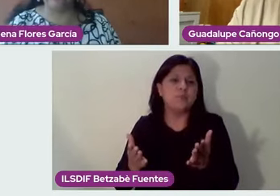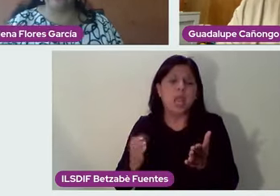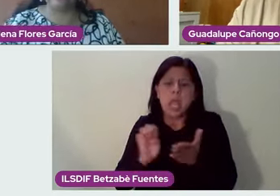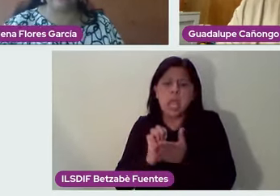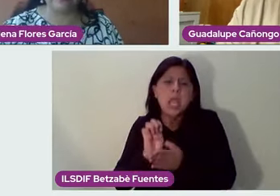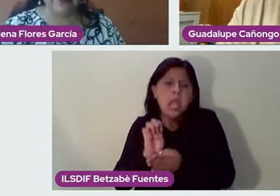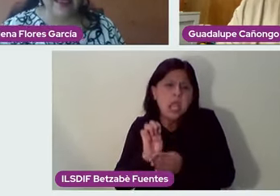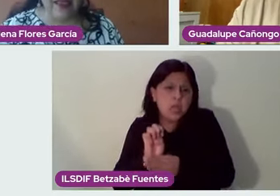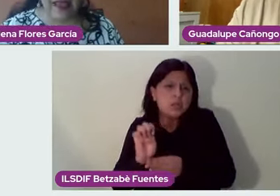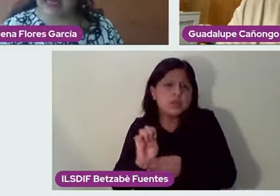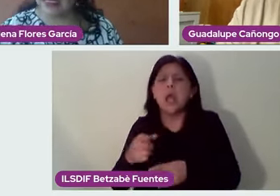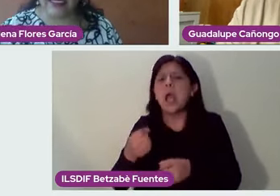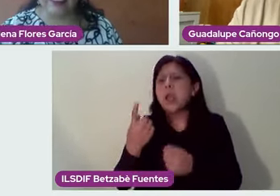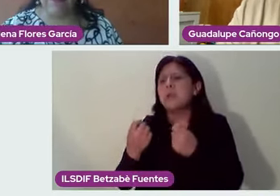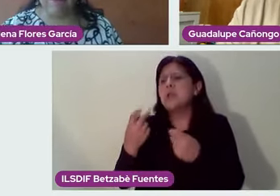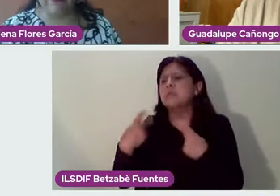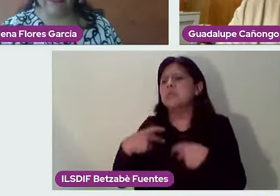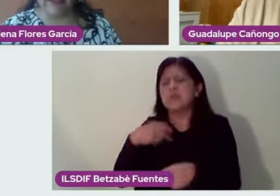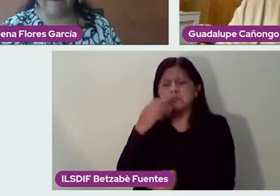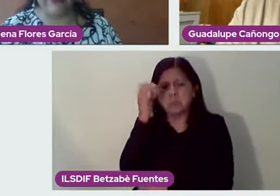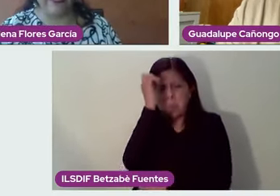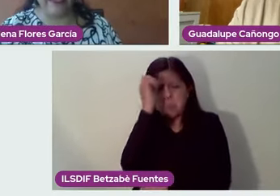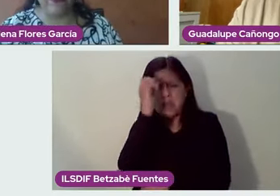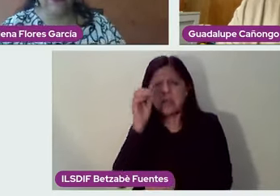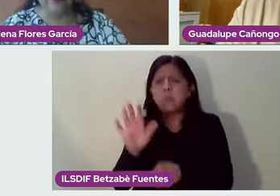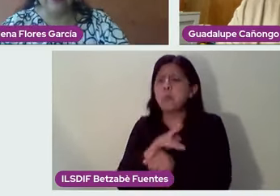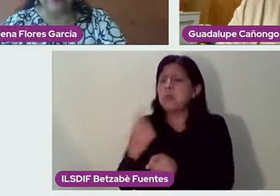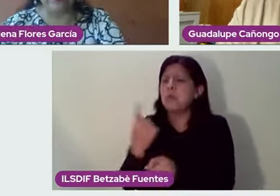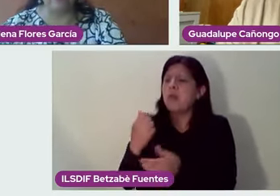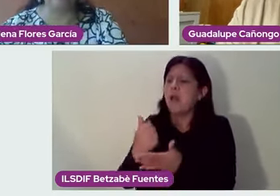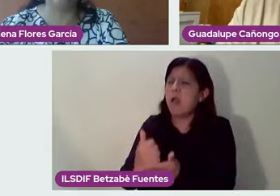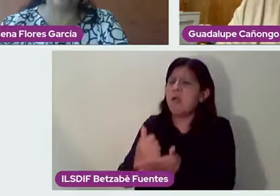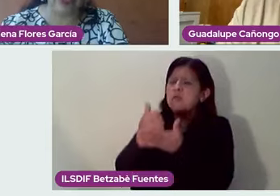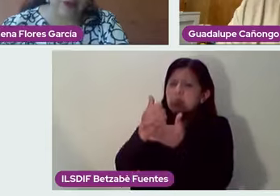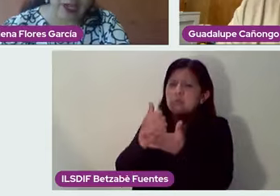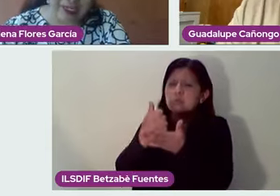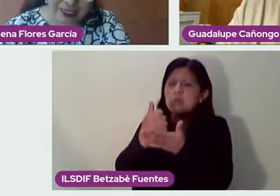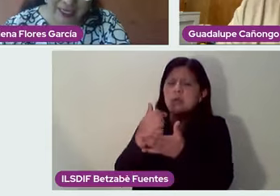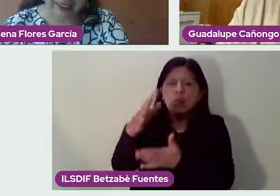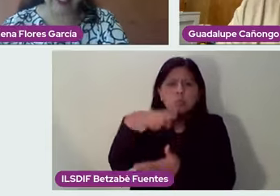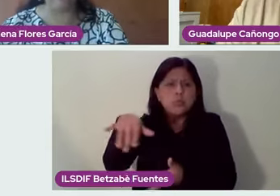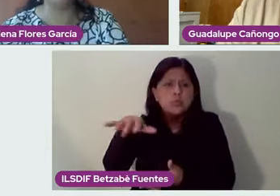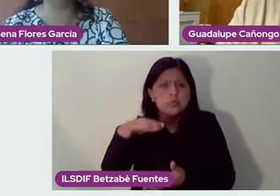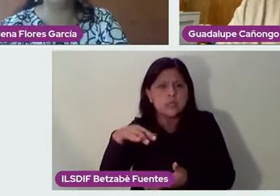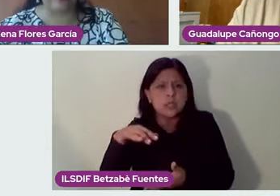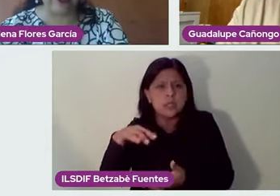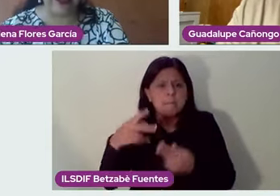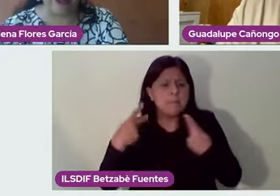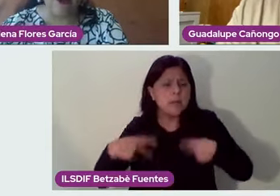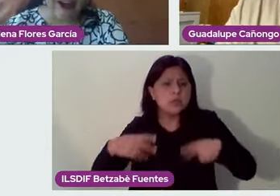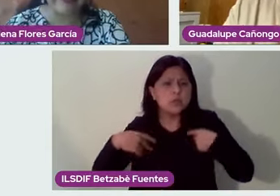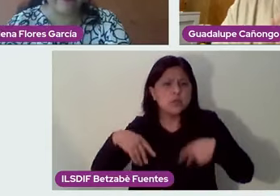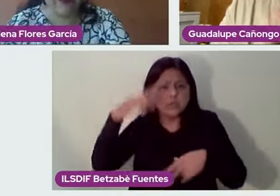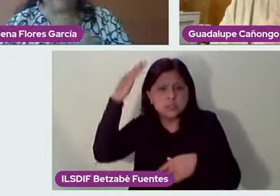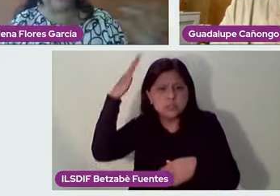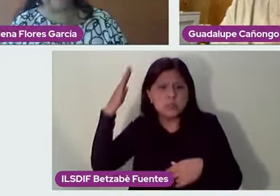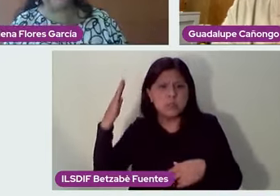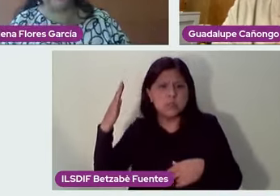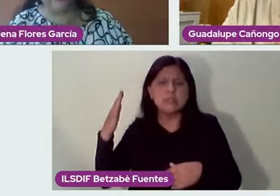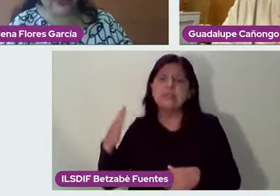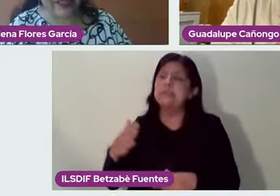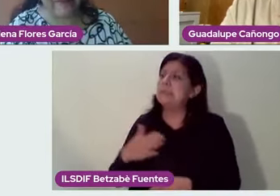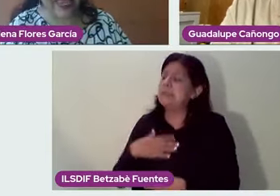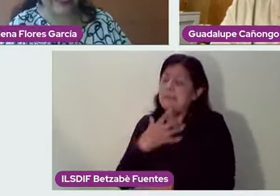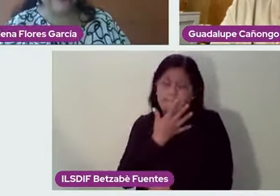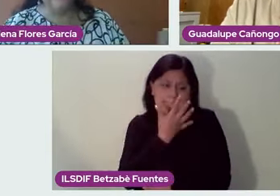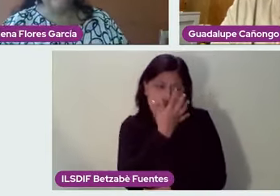de las razones nos las dabas acertadísimamente, la pena, ¿no? El no quiero causar molestias, el no quiero ser una carga. Ahora estamos